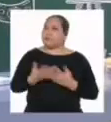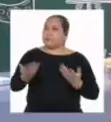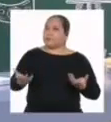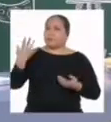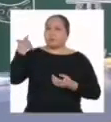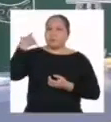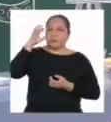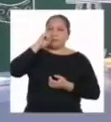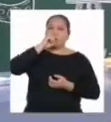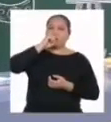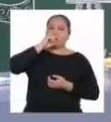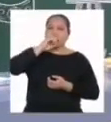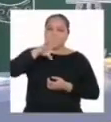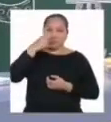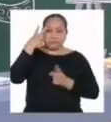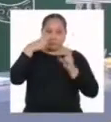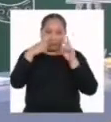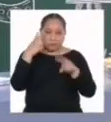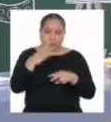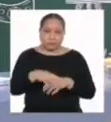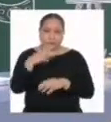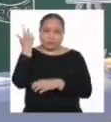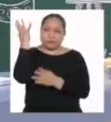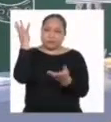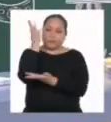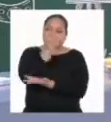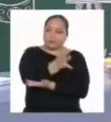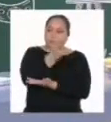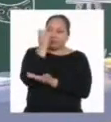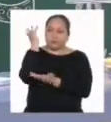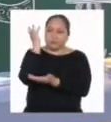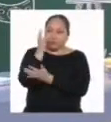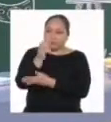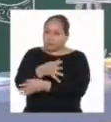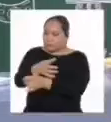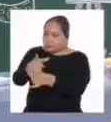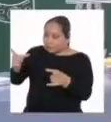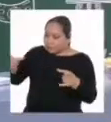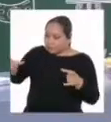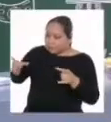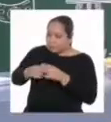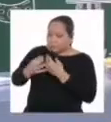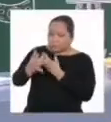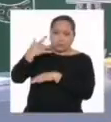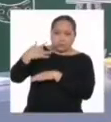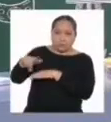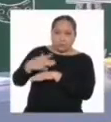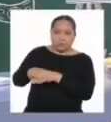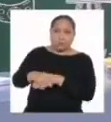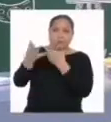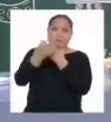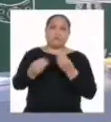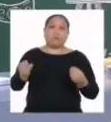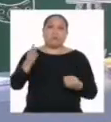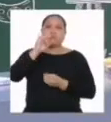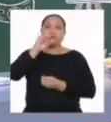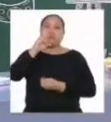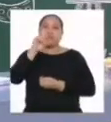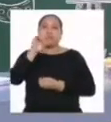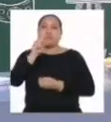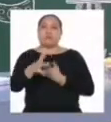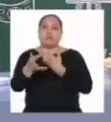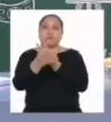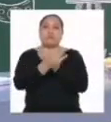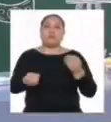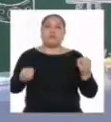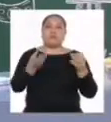Y como ya hemos visto, la deforestación trae graves consecuencias, como la pérdida de la biodiversidad y la extinción